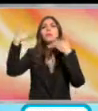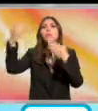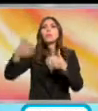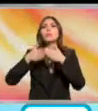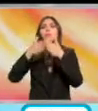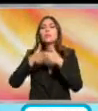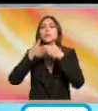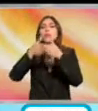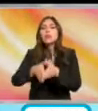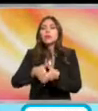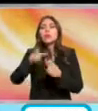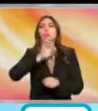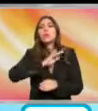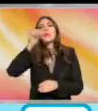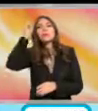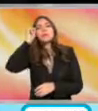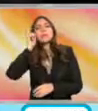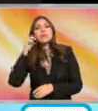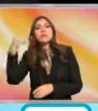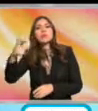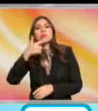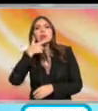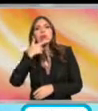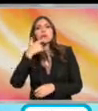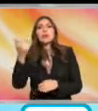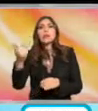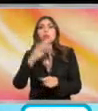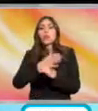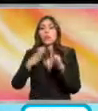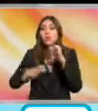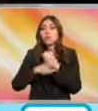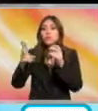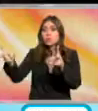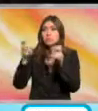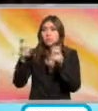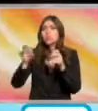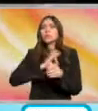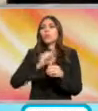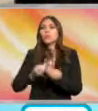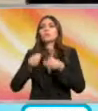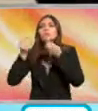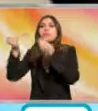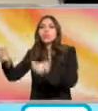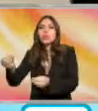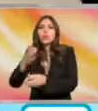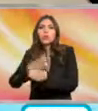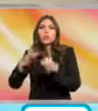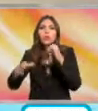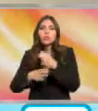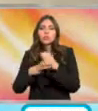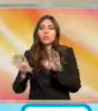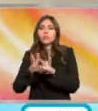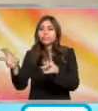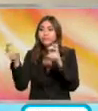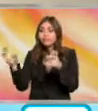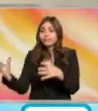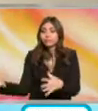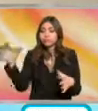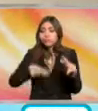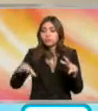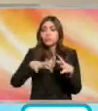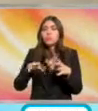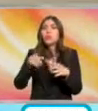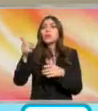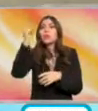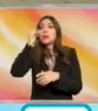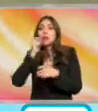además a compartir parte de lo que se robe, porque se lo robaban. Sí, Se claro. lo va a compartir con nosotros, ¿no? De su Entonces, botín. Sí, sí, ajá, sí. entonces esos pues